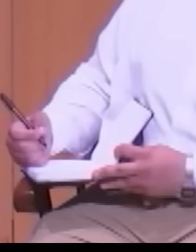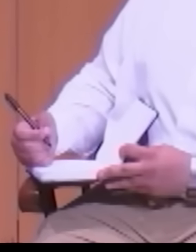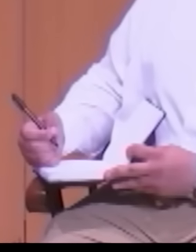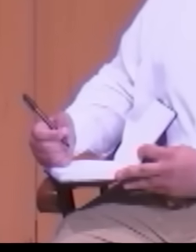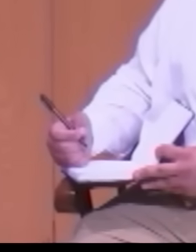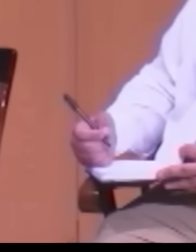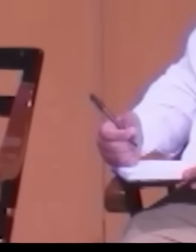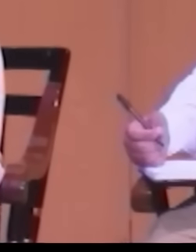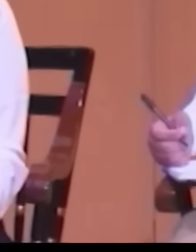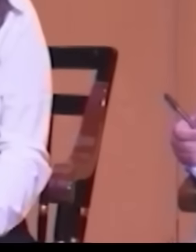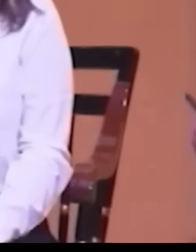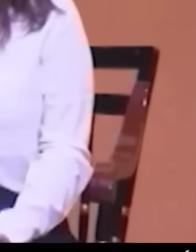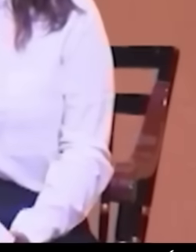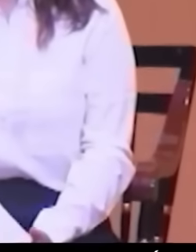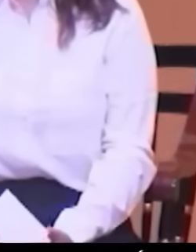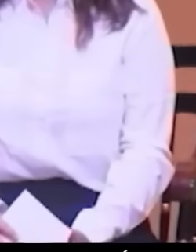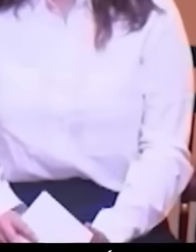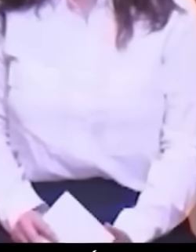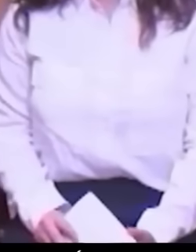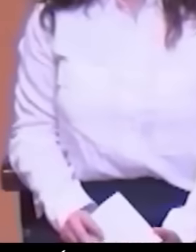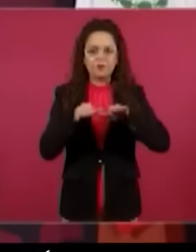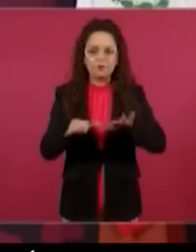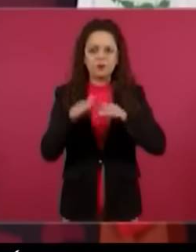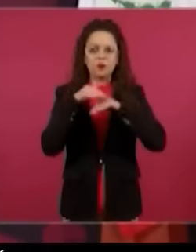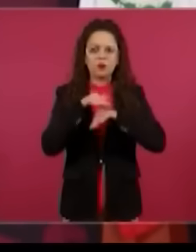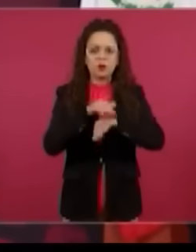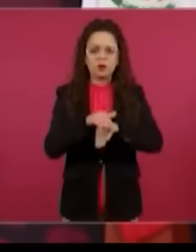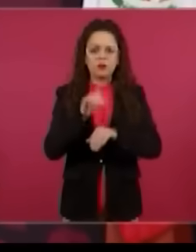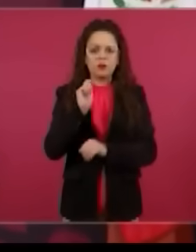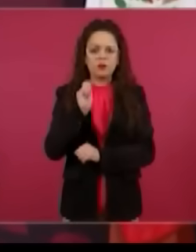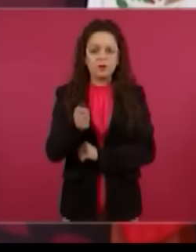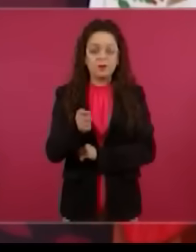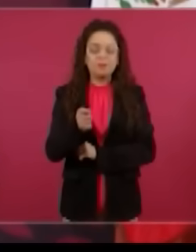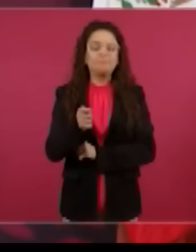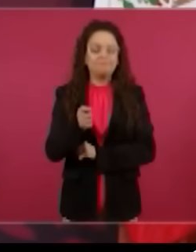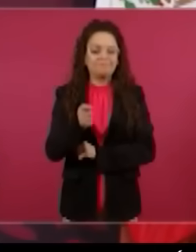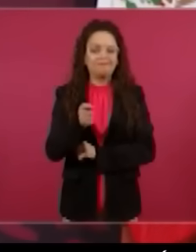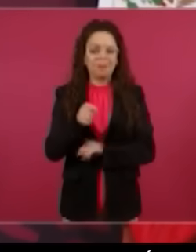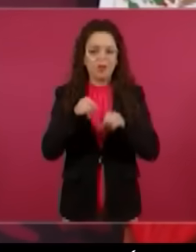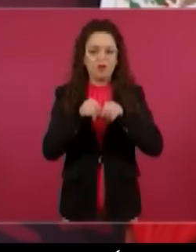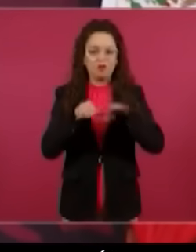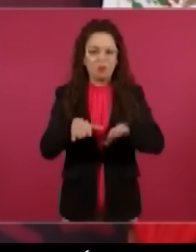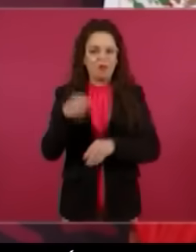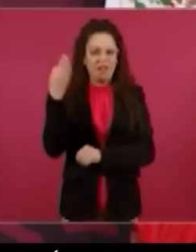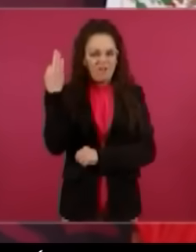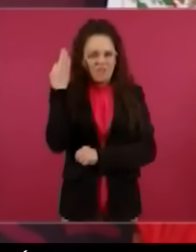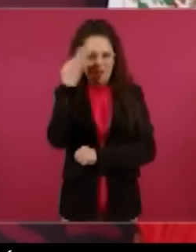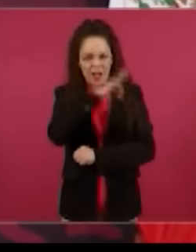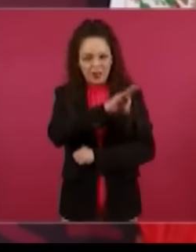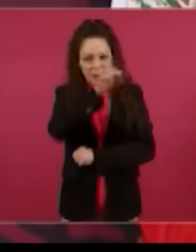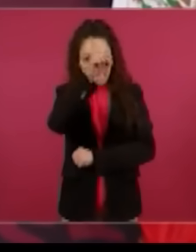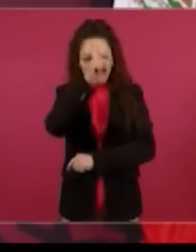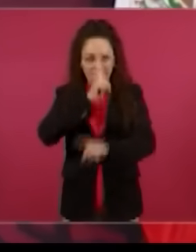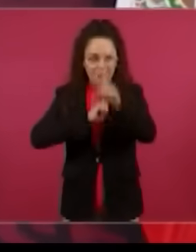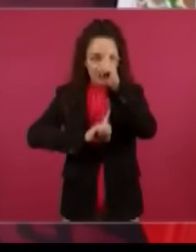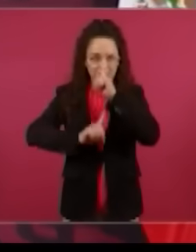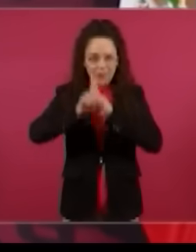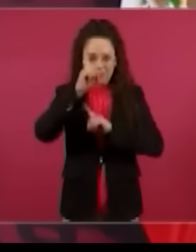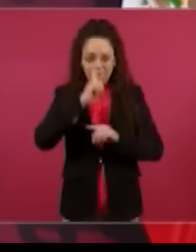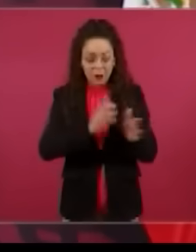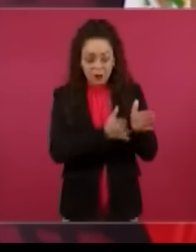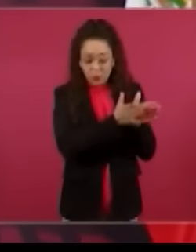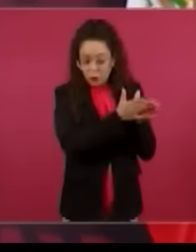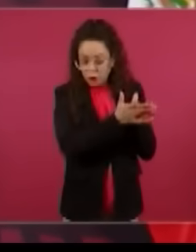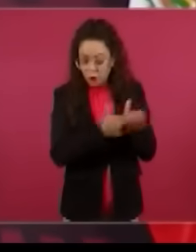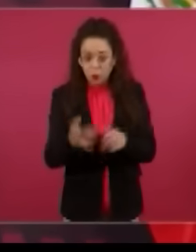la Constitución lleva 5 años pisoteándola al grado de decir con insolencia inaudita: a mí no me